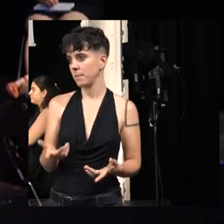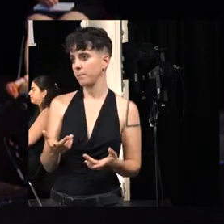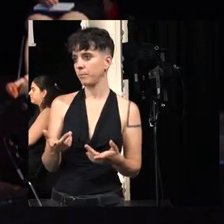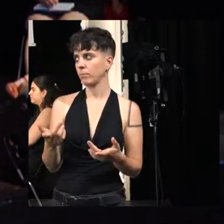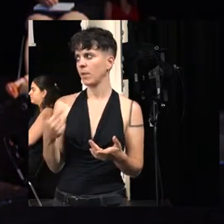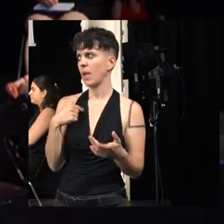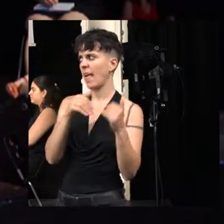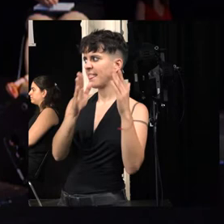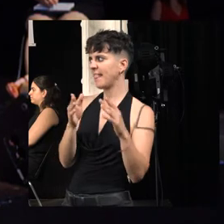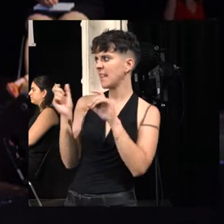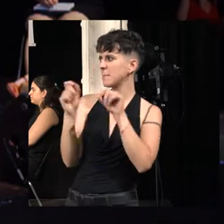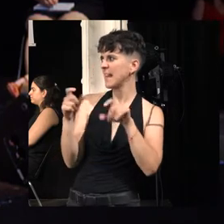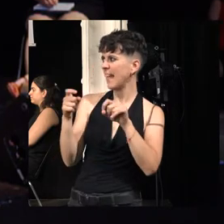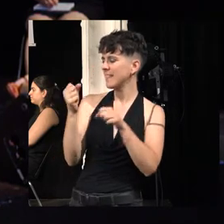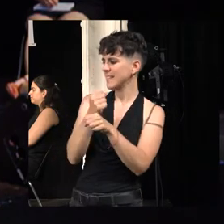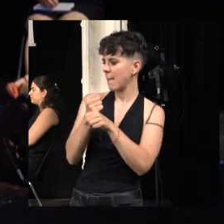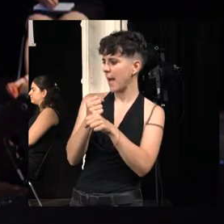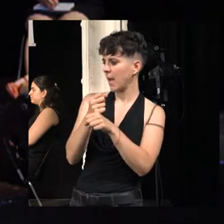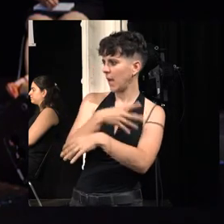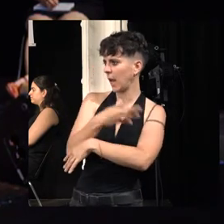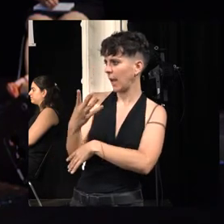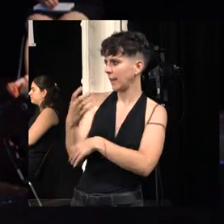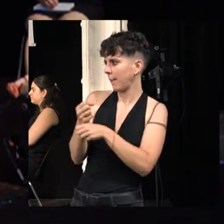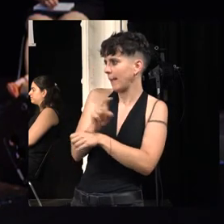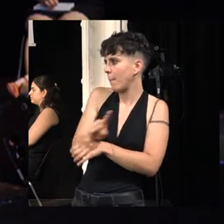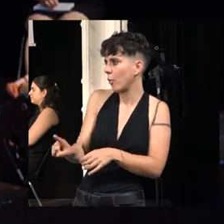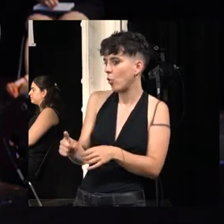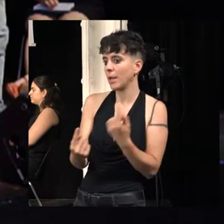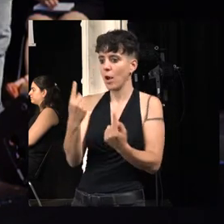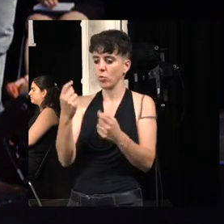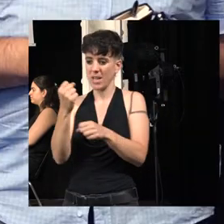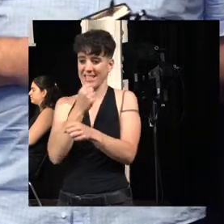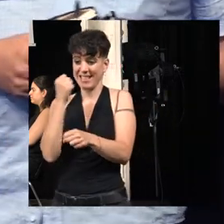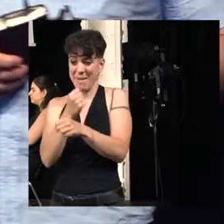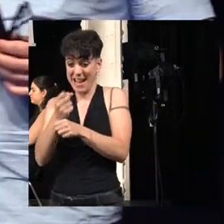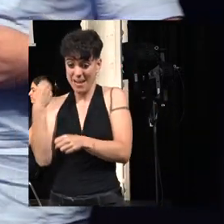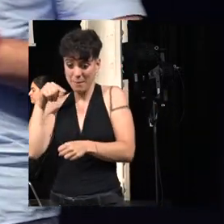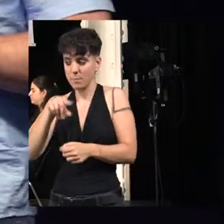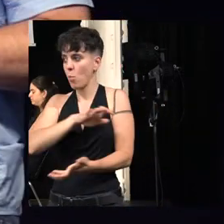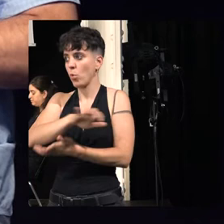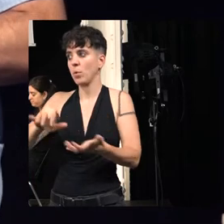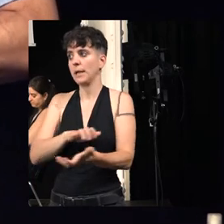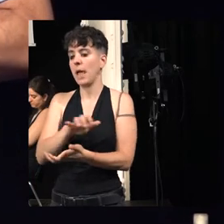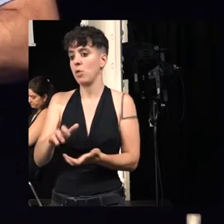trabajaron el tema LGBT, y en algunas era muy complicado trabajarlo.